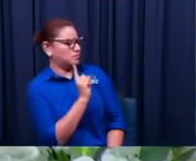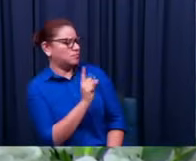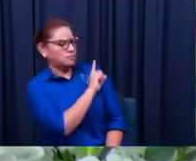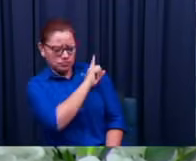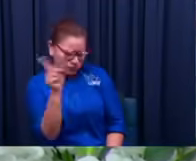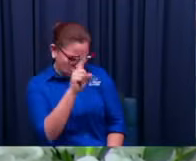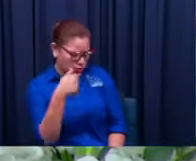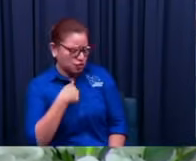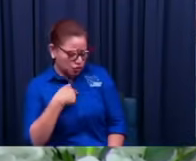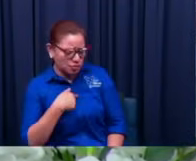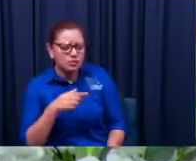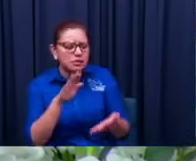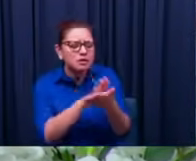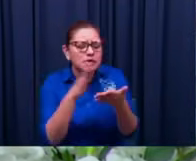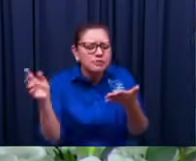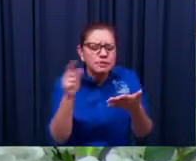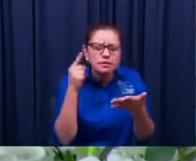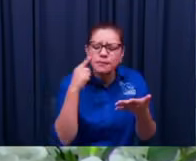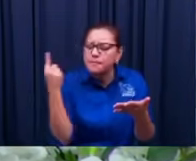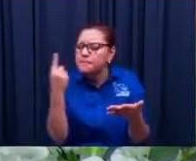No, yo voy a dar con esto.